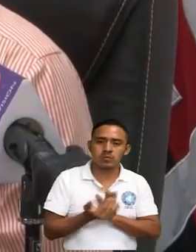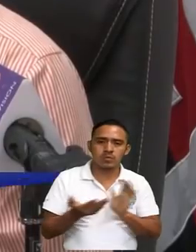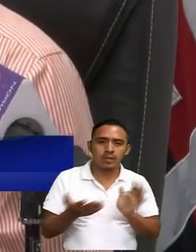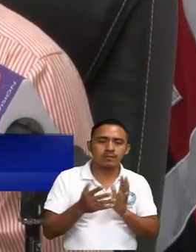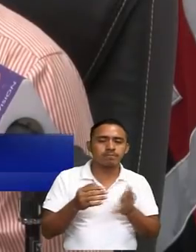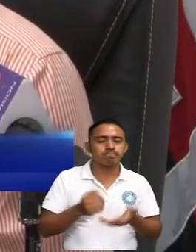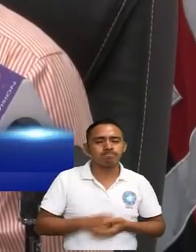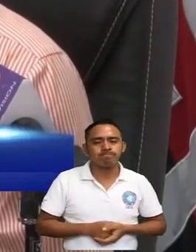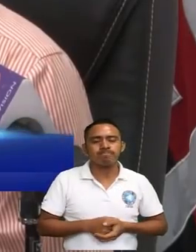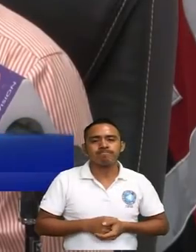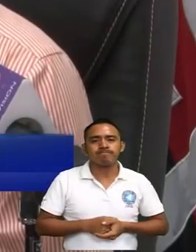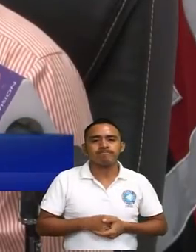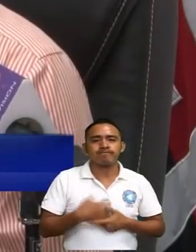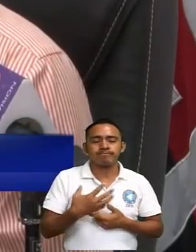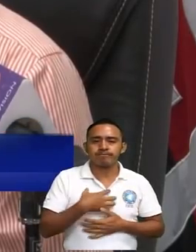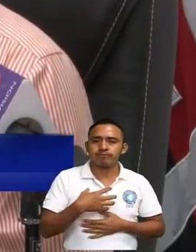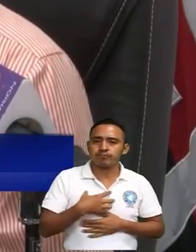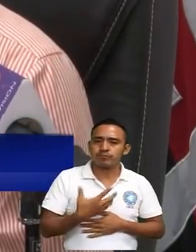como una pesquería